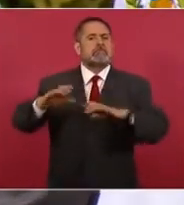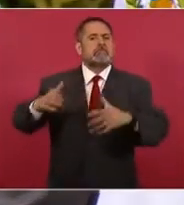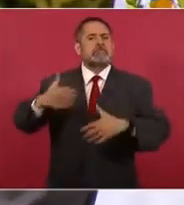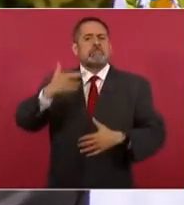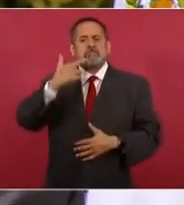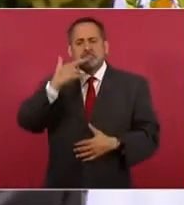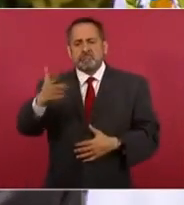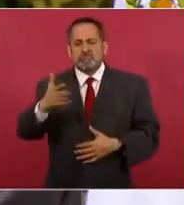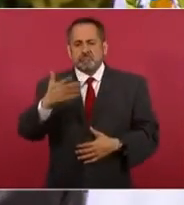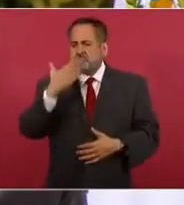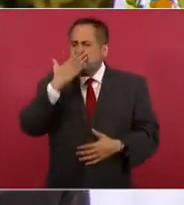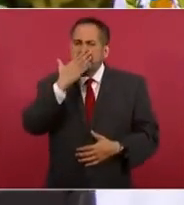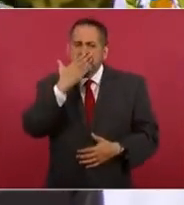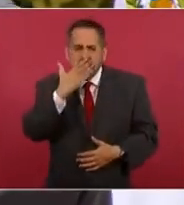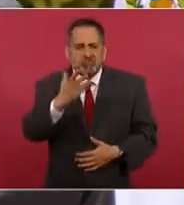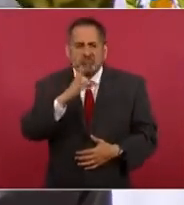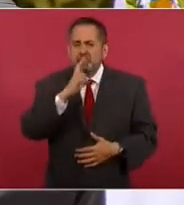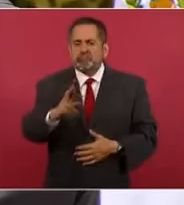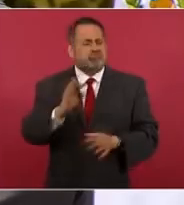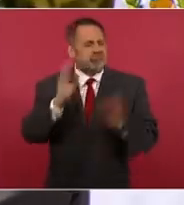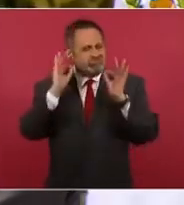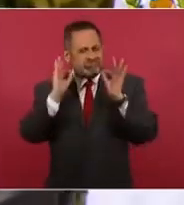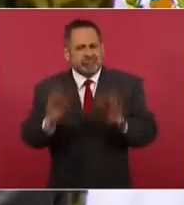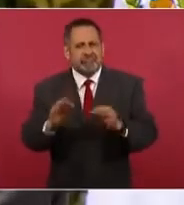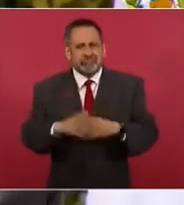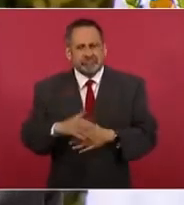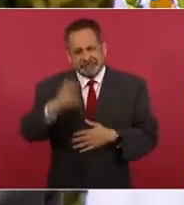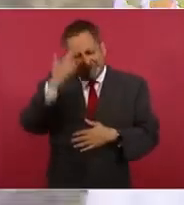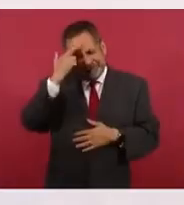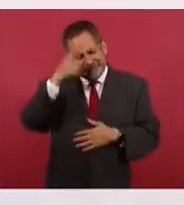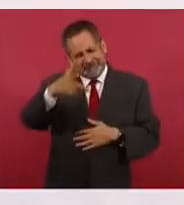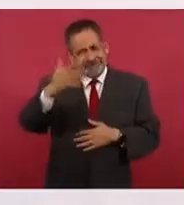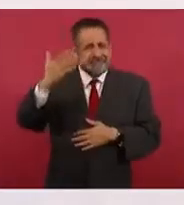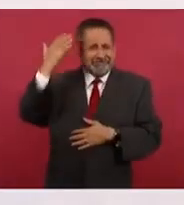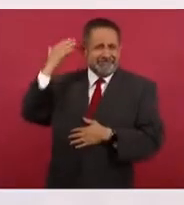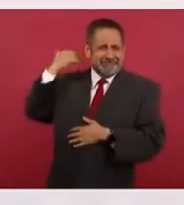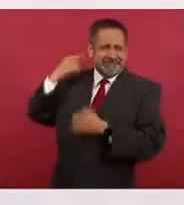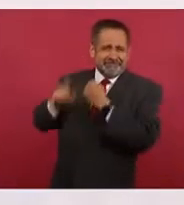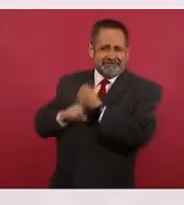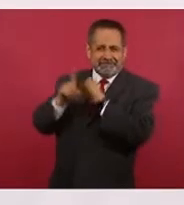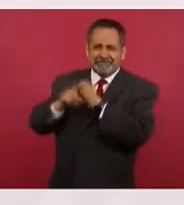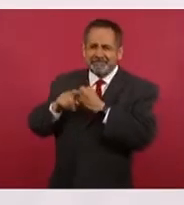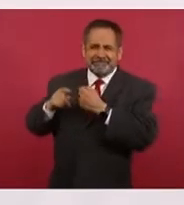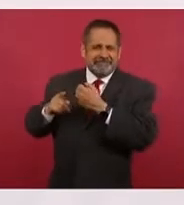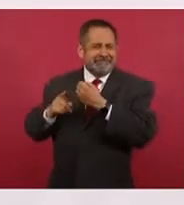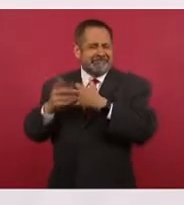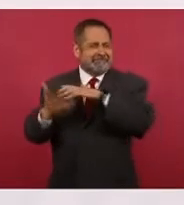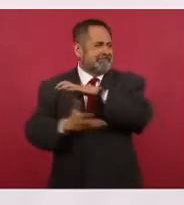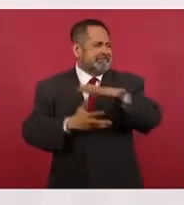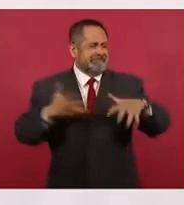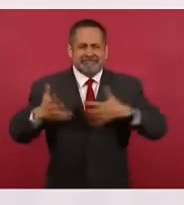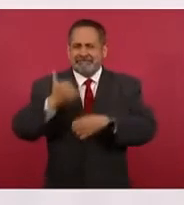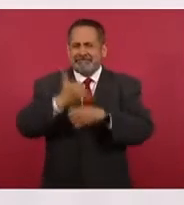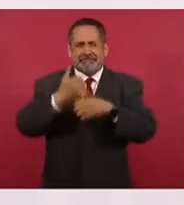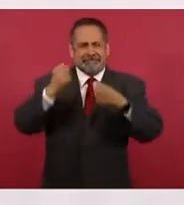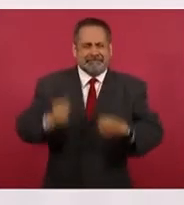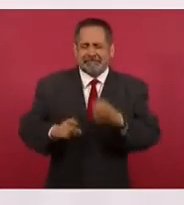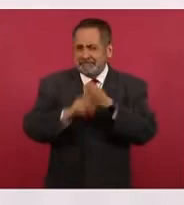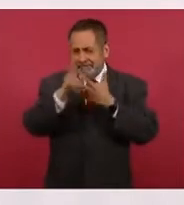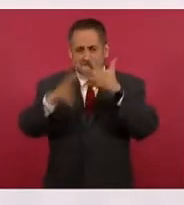enfrentar con buenos resultados el grave problema que heredamos de inseguridad y de